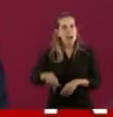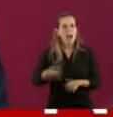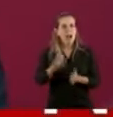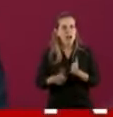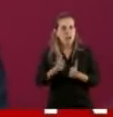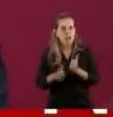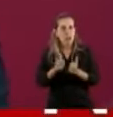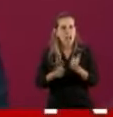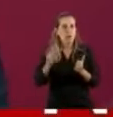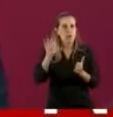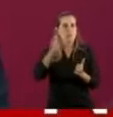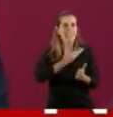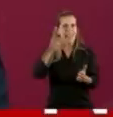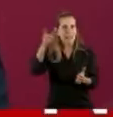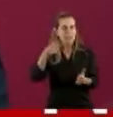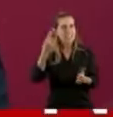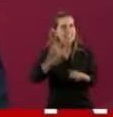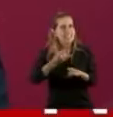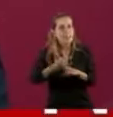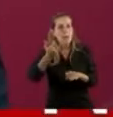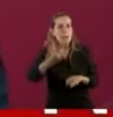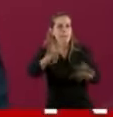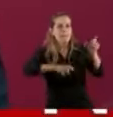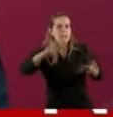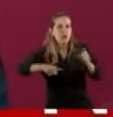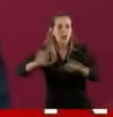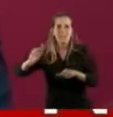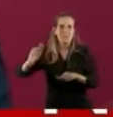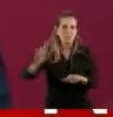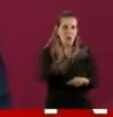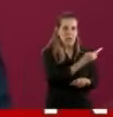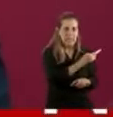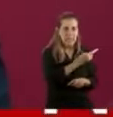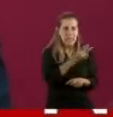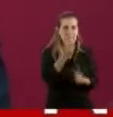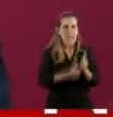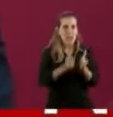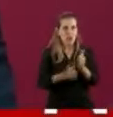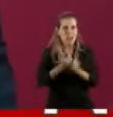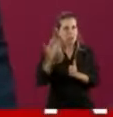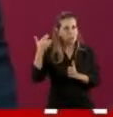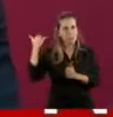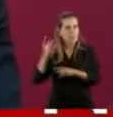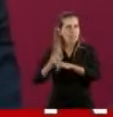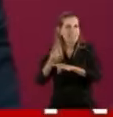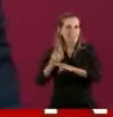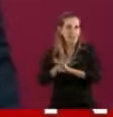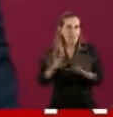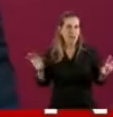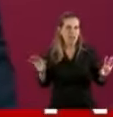víctimas inocentes fallecidas en la ciudad de Rosario. No